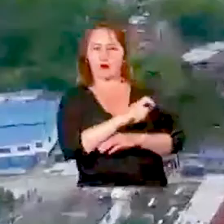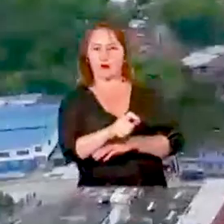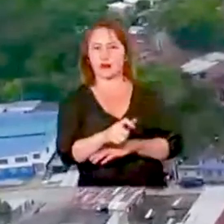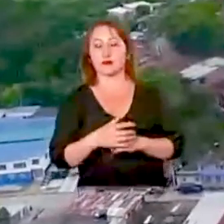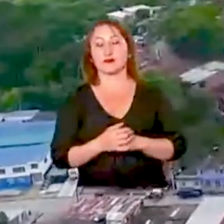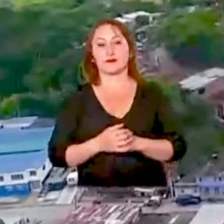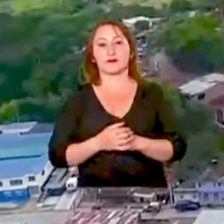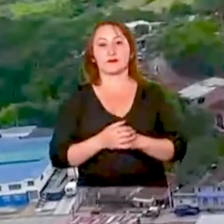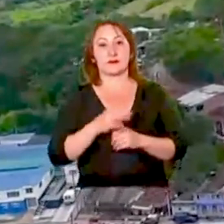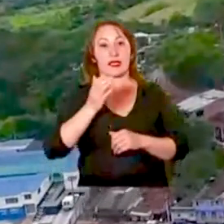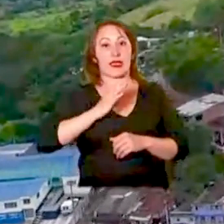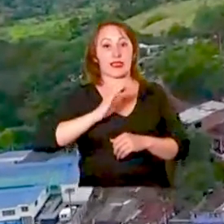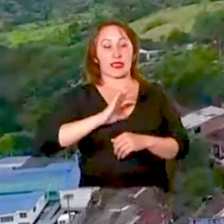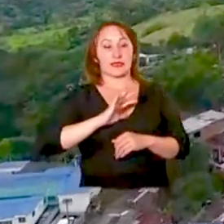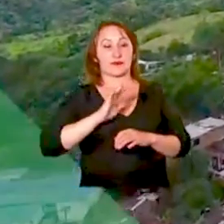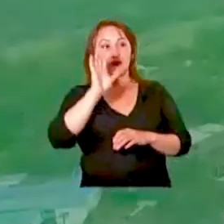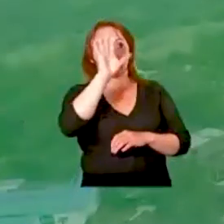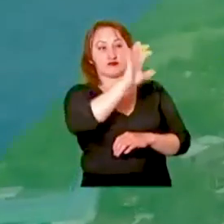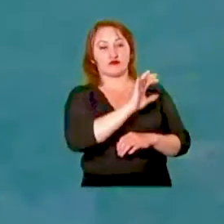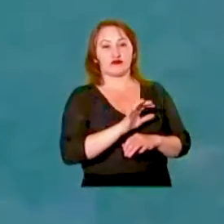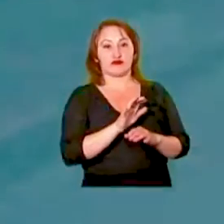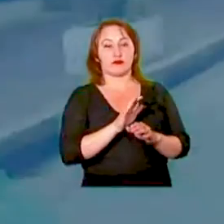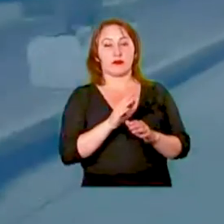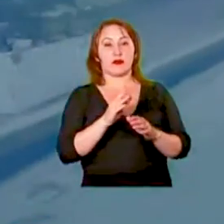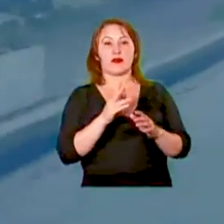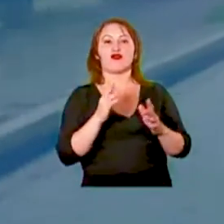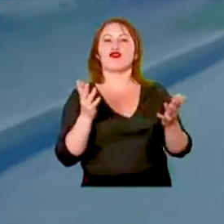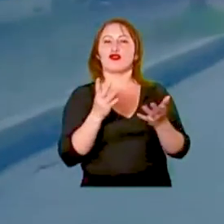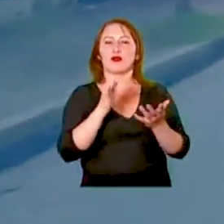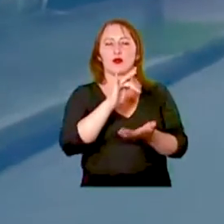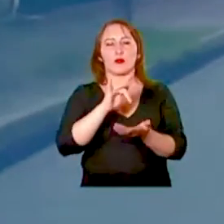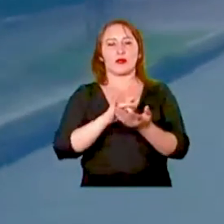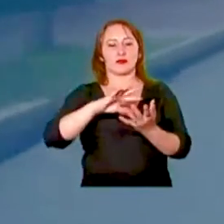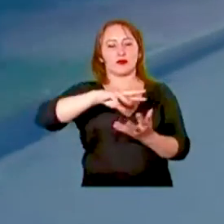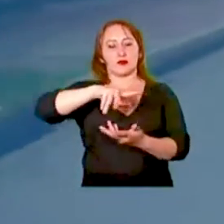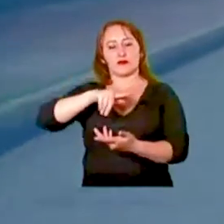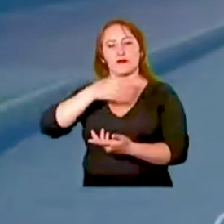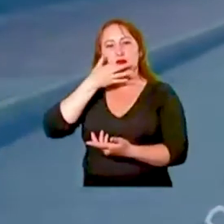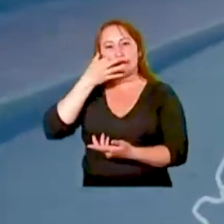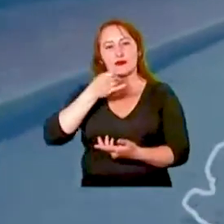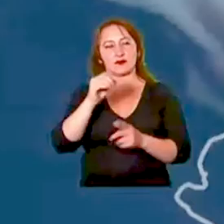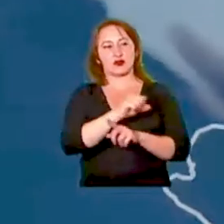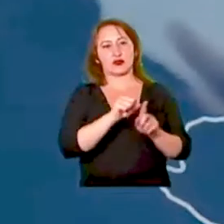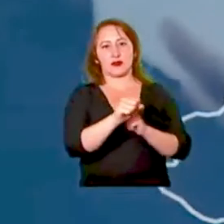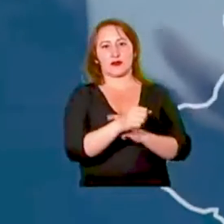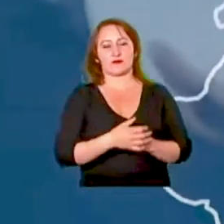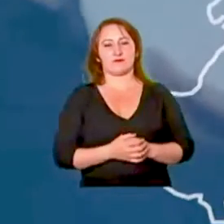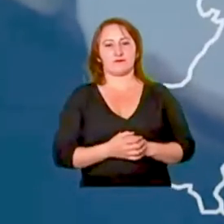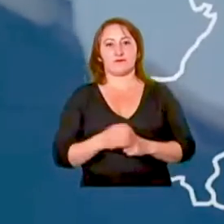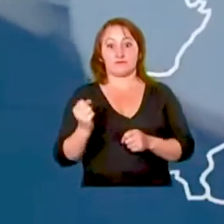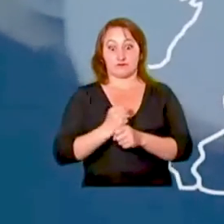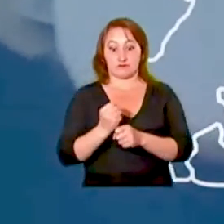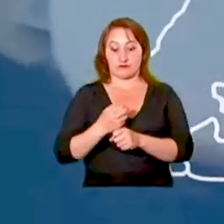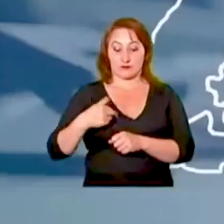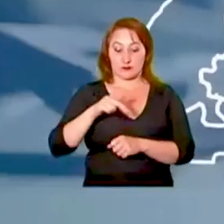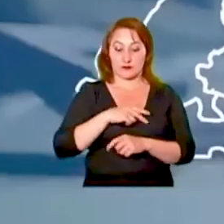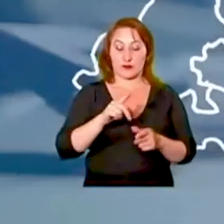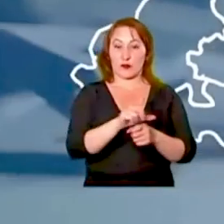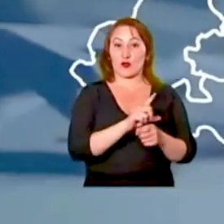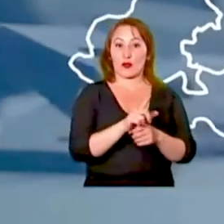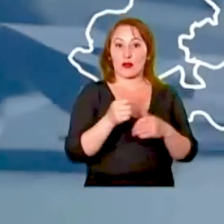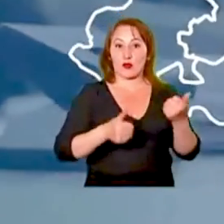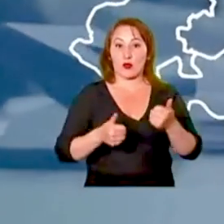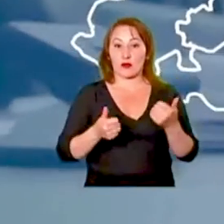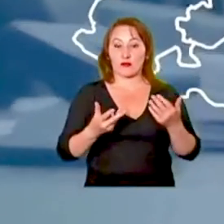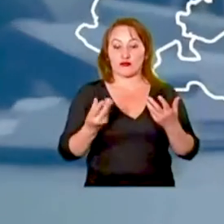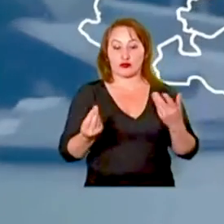Caracterizamos las problemáticas regionales según la ubicación geográfica y la realidad social. Nuestro trabajo a nivel local se